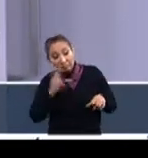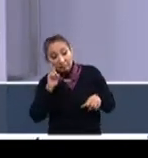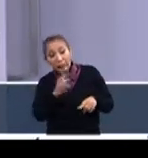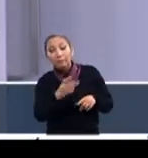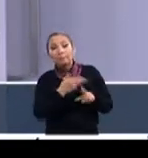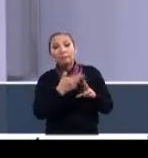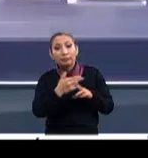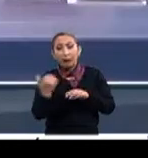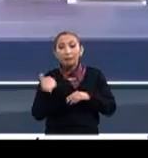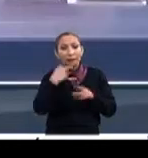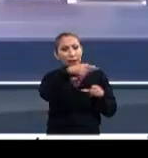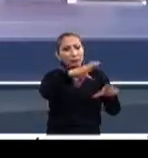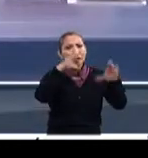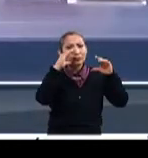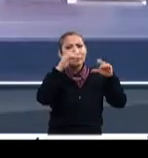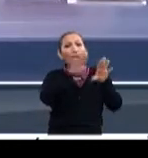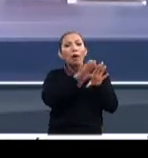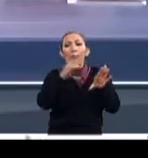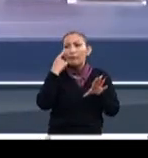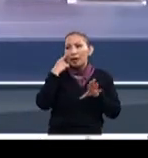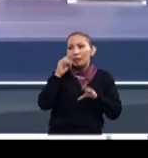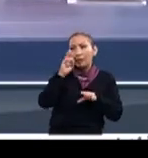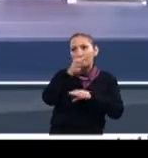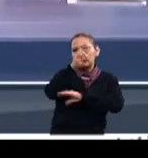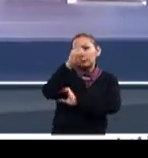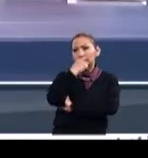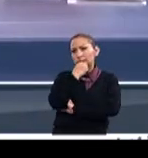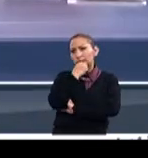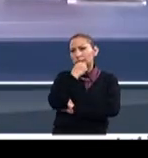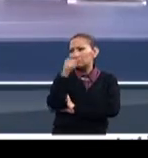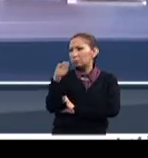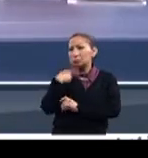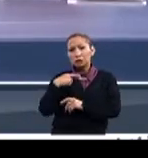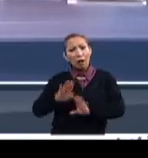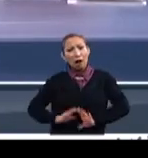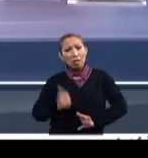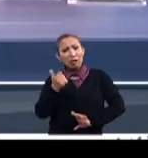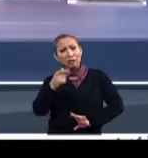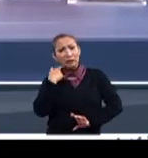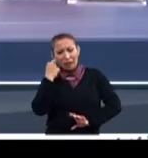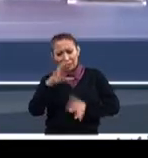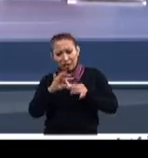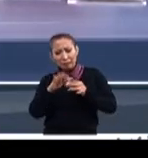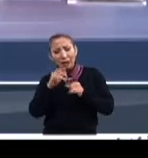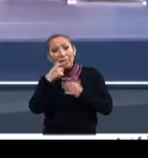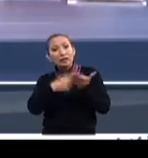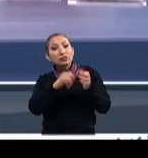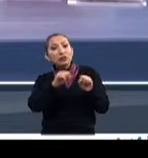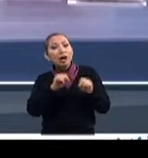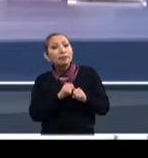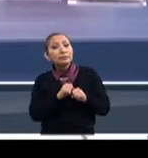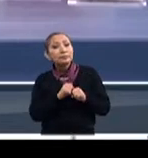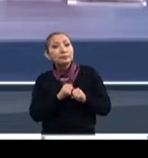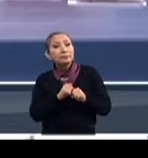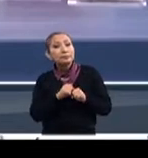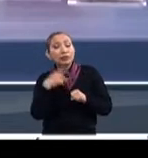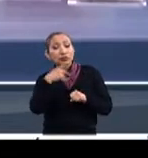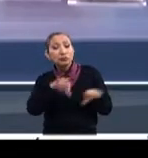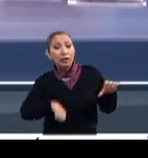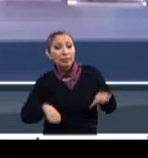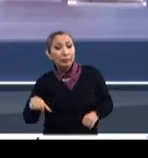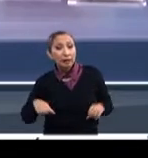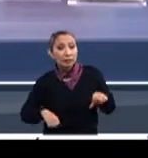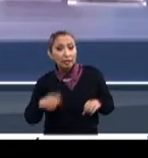hasta nos llegan a enseñar ellos cómo observan estas condiciones, estas características dentro de los salones, dentro de sus